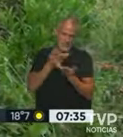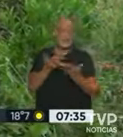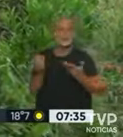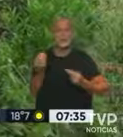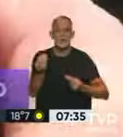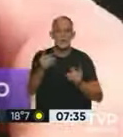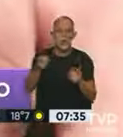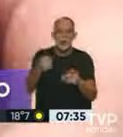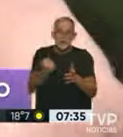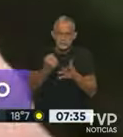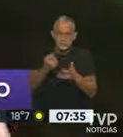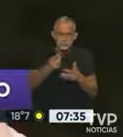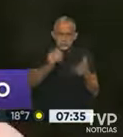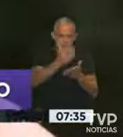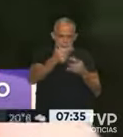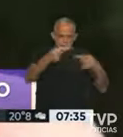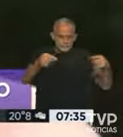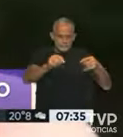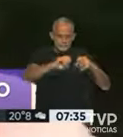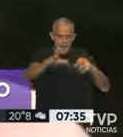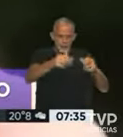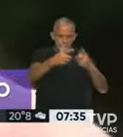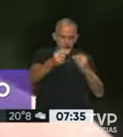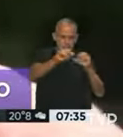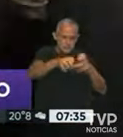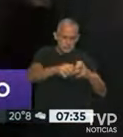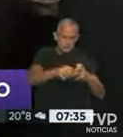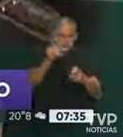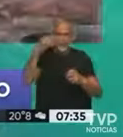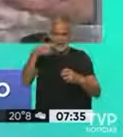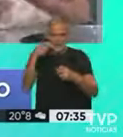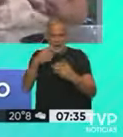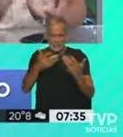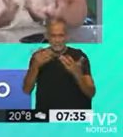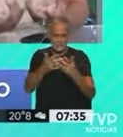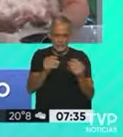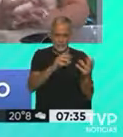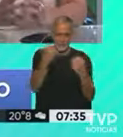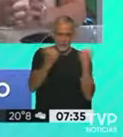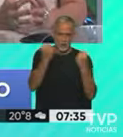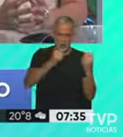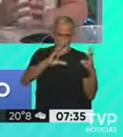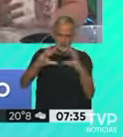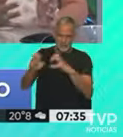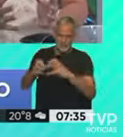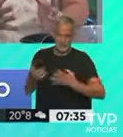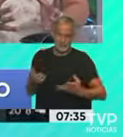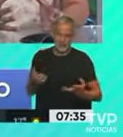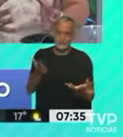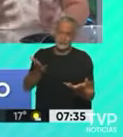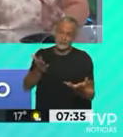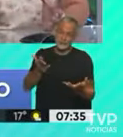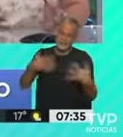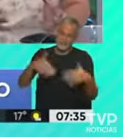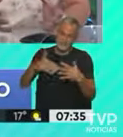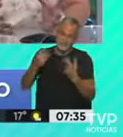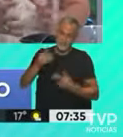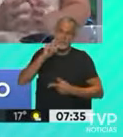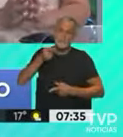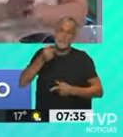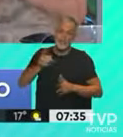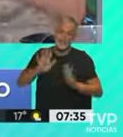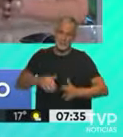impacto sobre la producción sí produce luego daños en en el ciclo ec y son Realmente muy muy